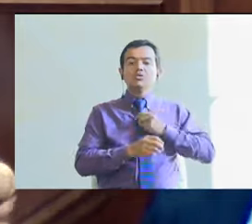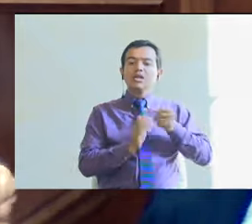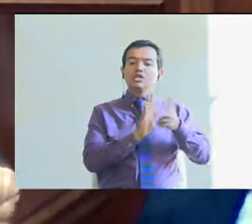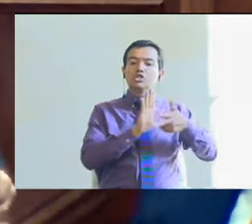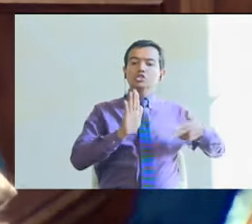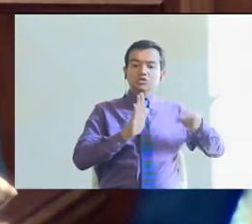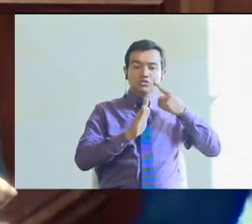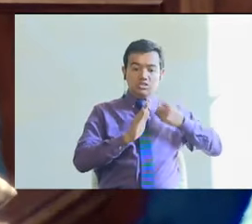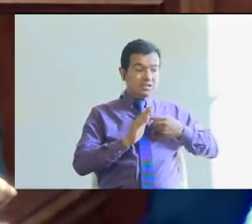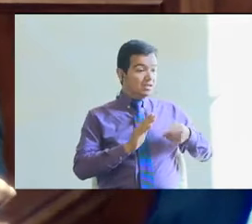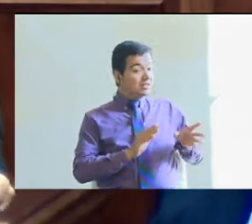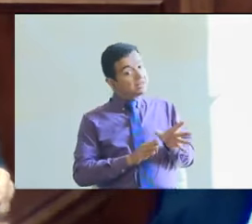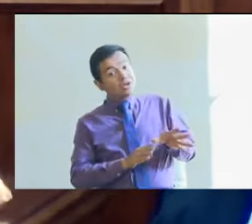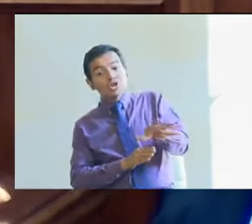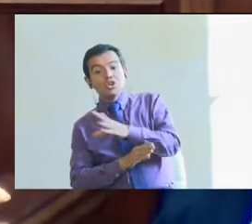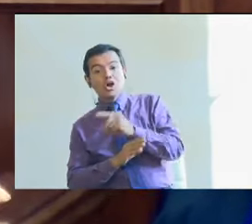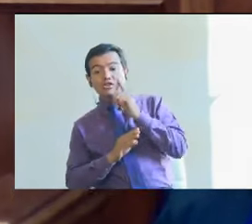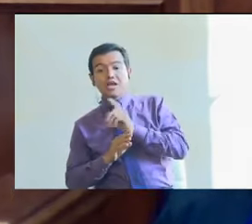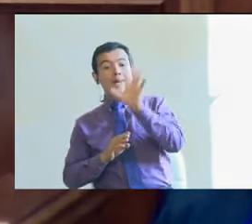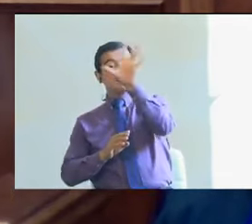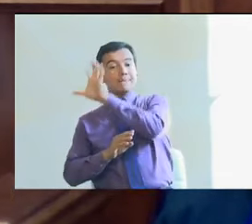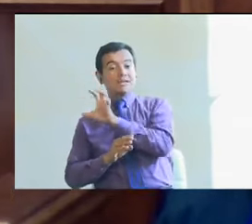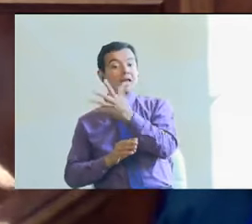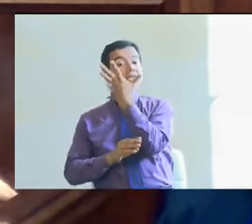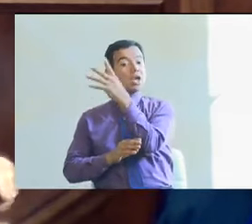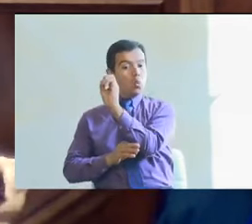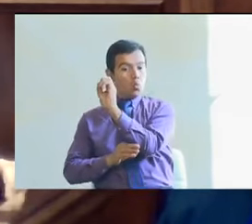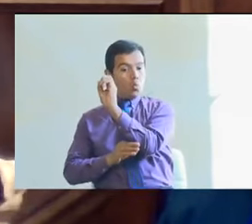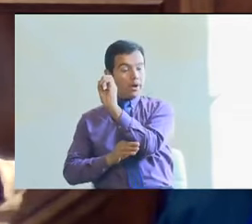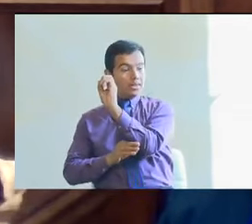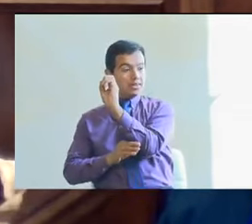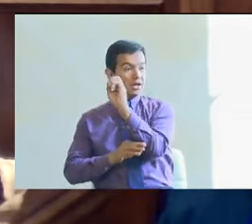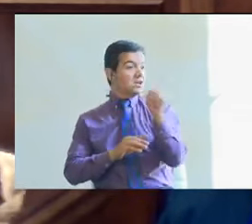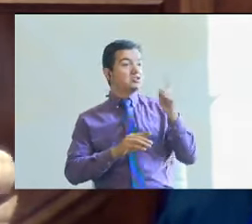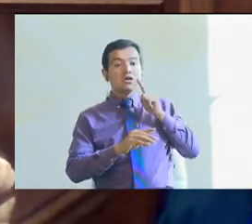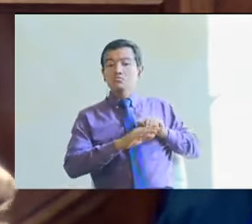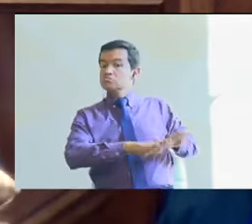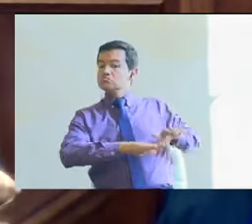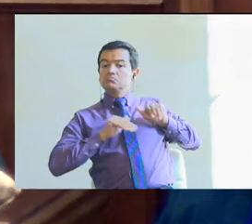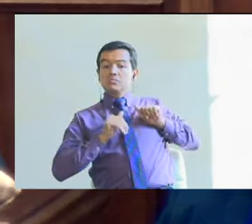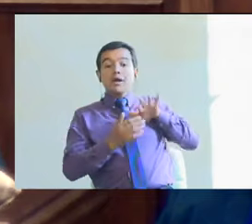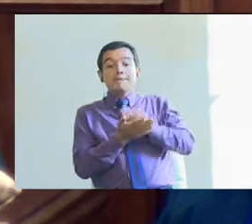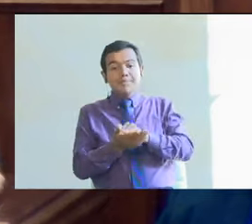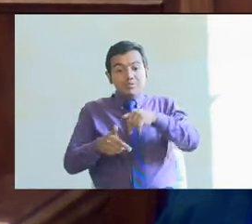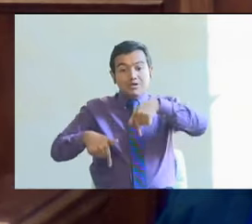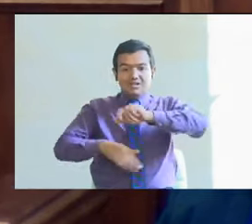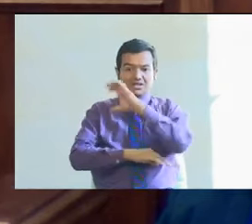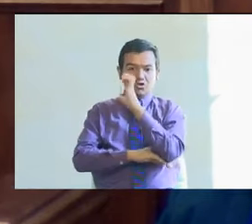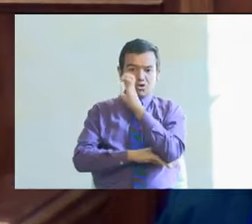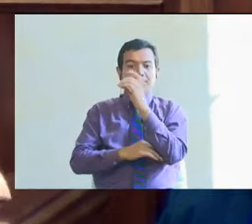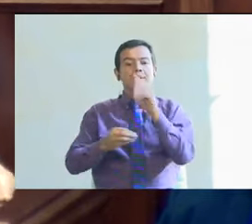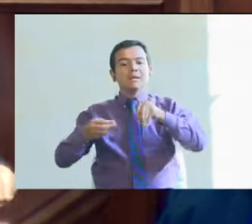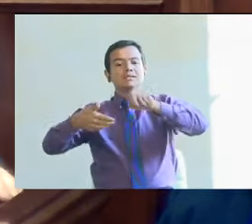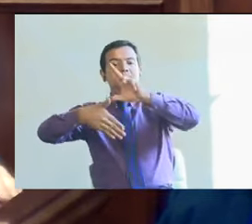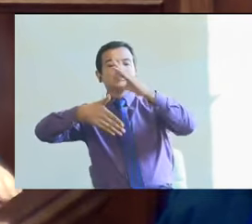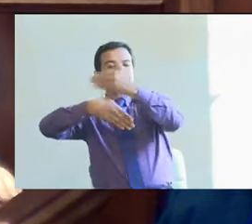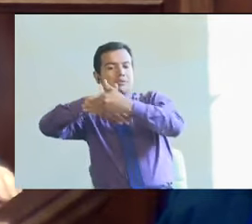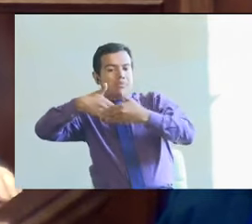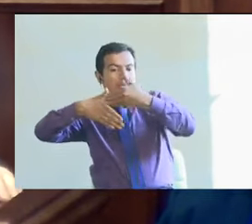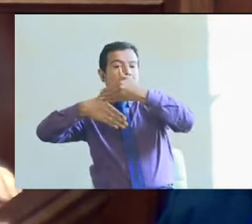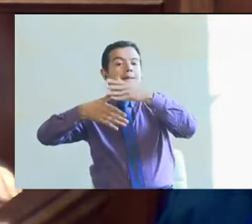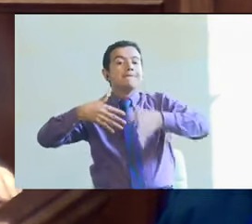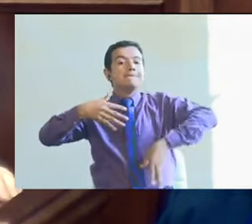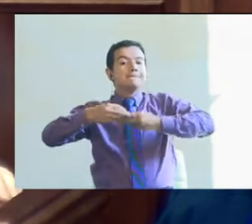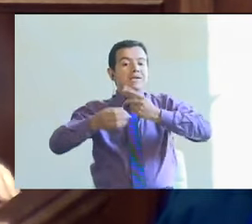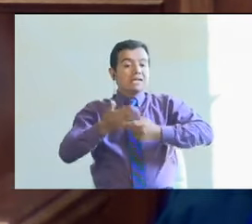rechazada por más de 50 países entre ellos muchos de América Latina incluyendo Colombia que además de eso tiene un tribunal supremo